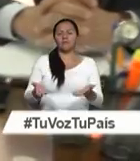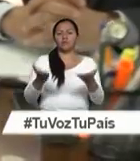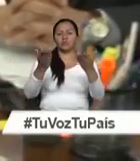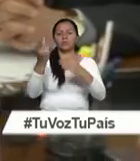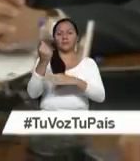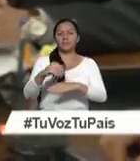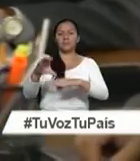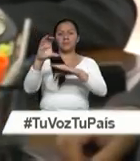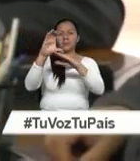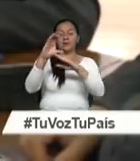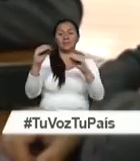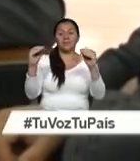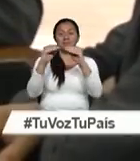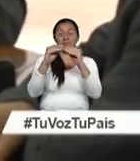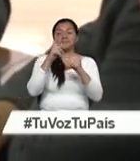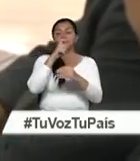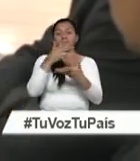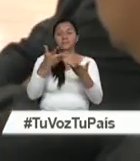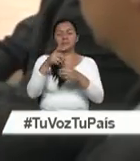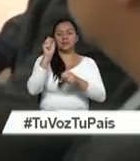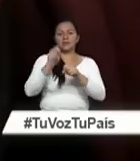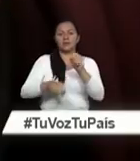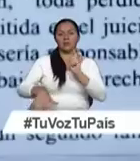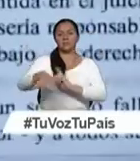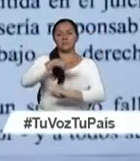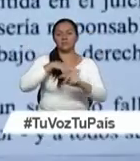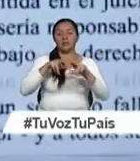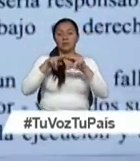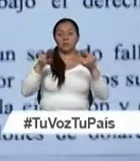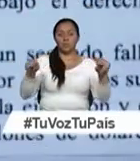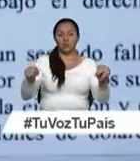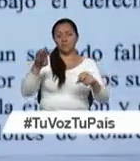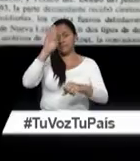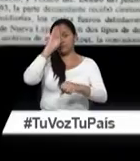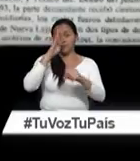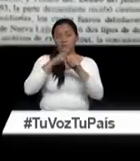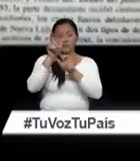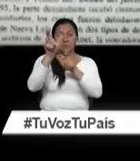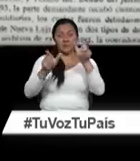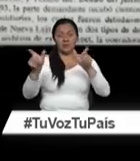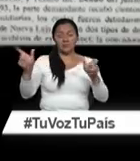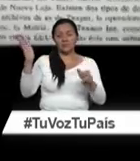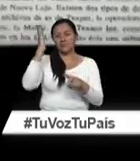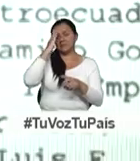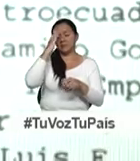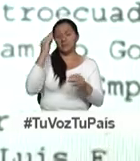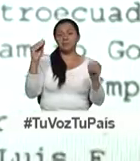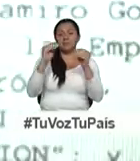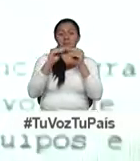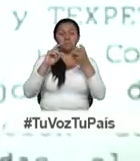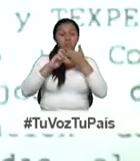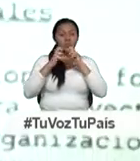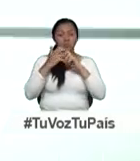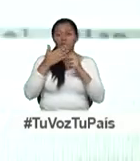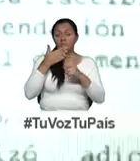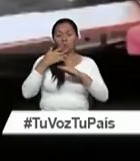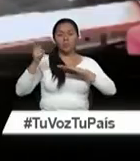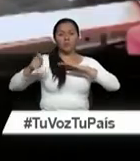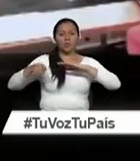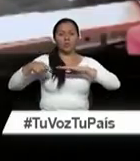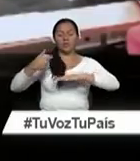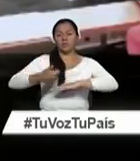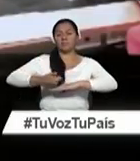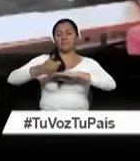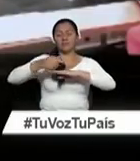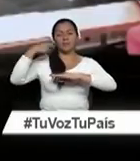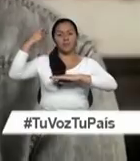montos a los que ha sido condenado por daño ambiental. Con la finalidad de que la ciudadanía conozca de cerca la problemática, la Procuraduría realizó